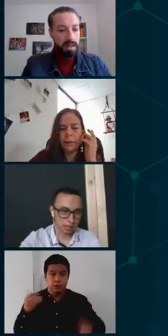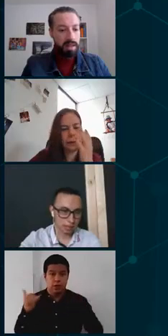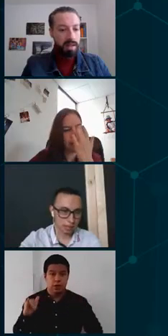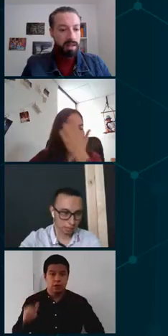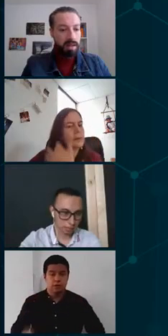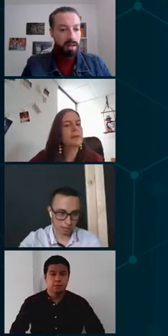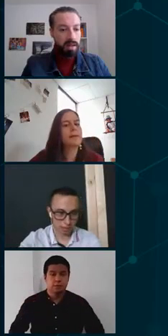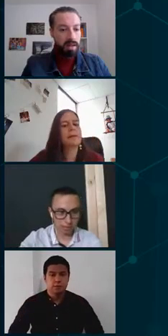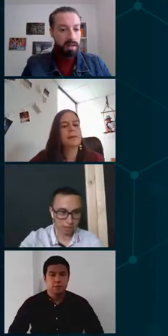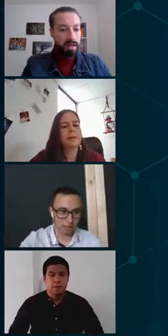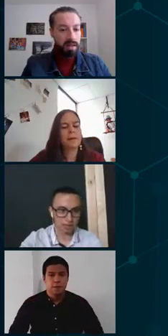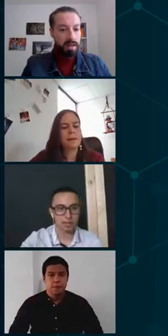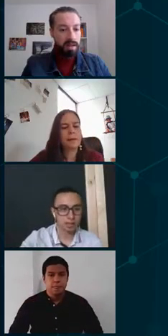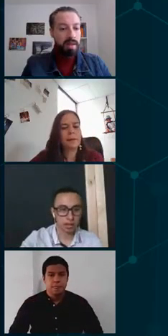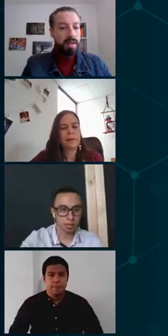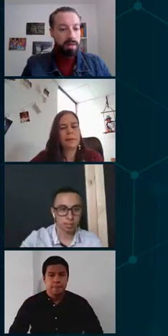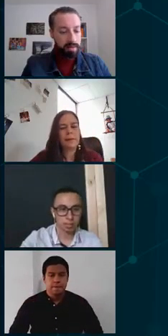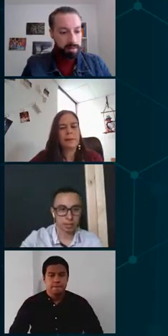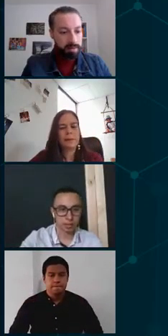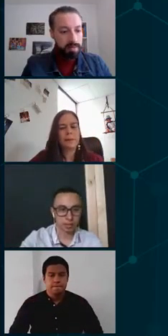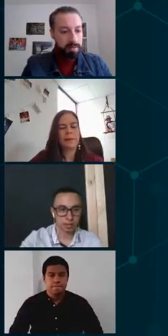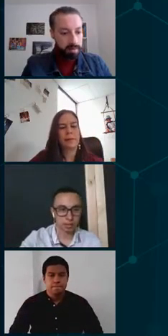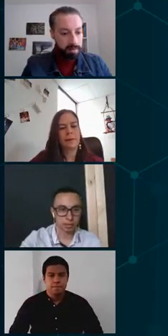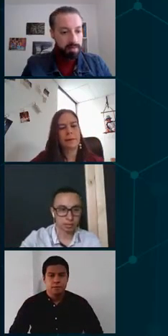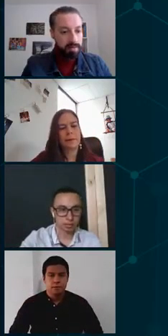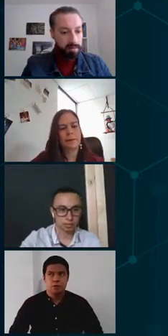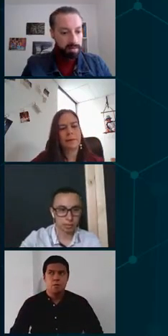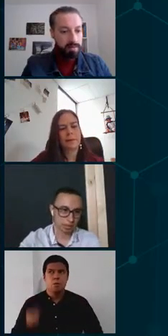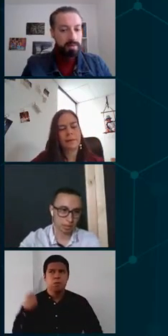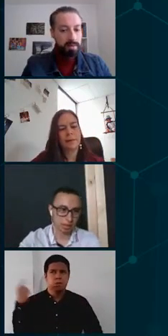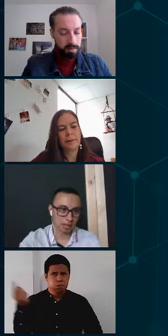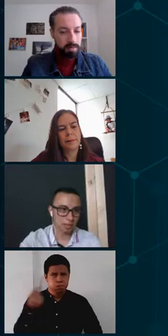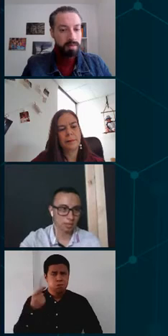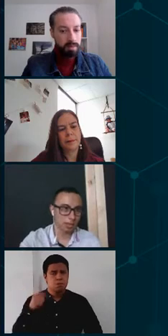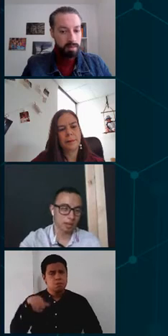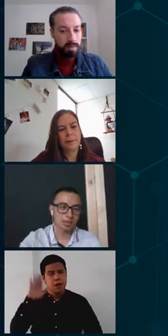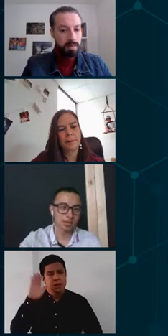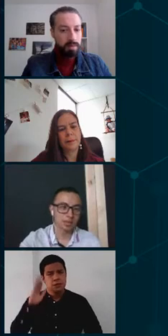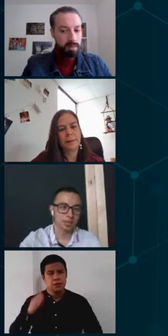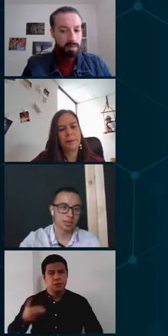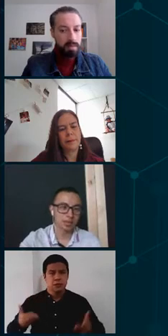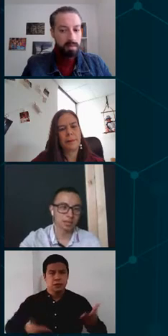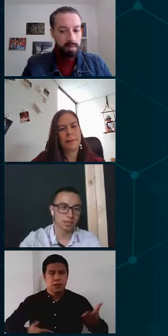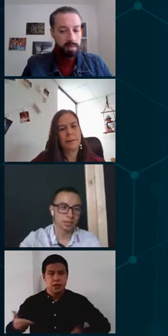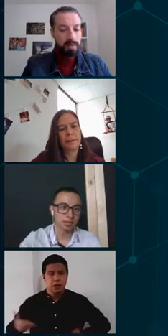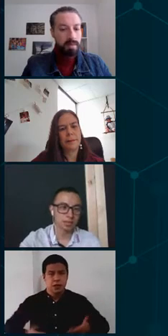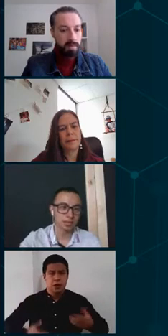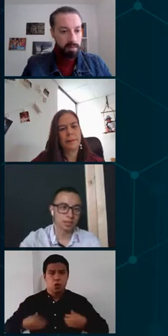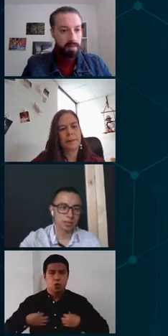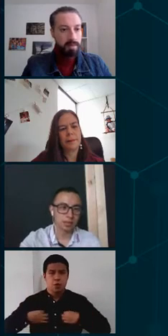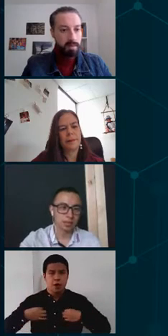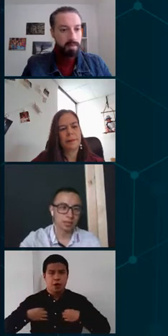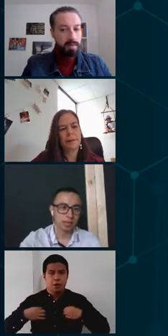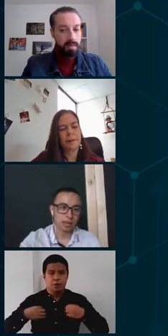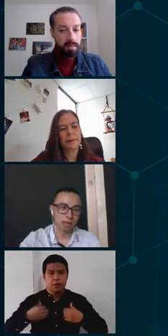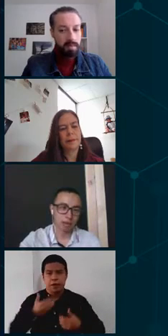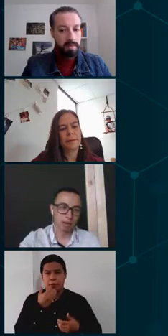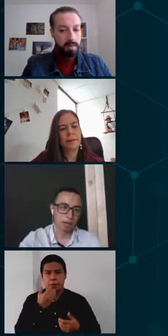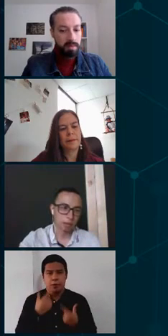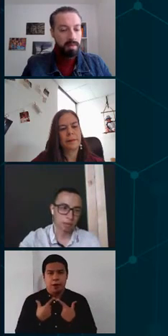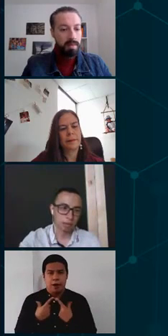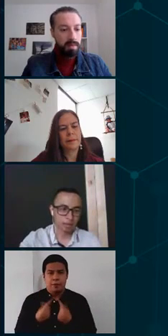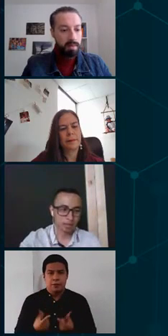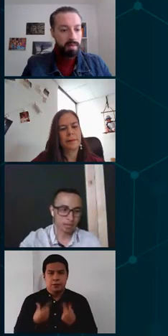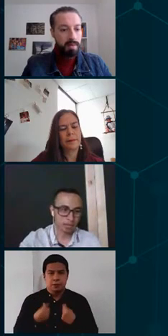Diría que especialmente las tiendas de ropa, pues que te mides una camisa, la colocas en el stand